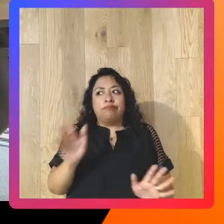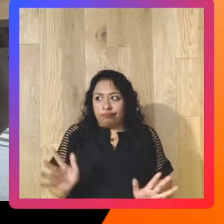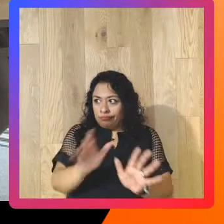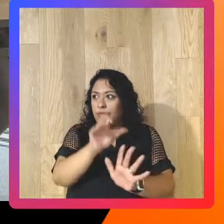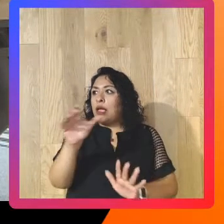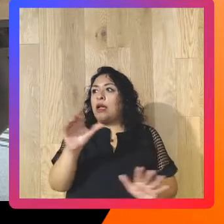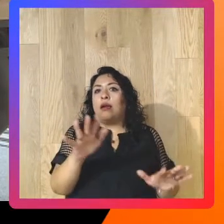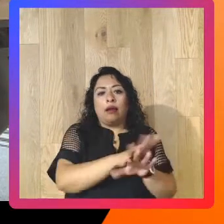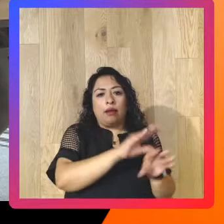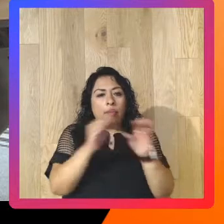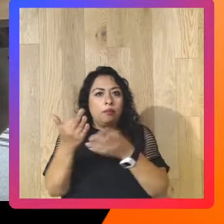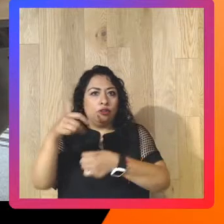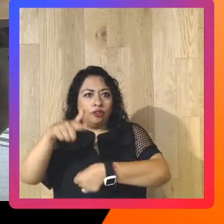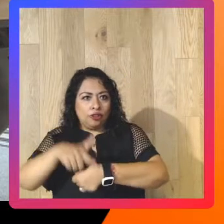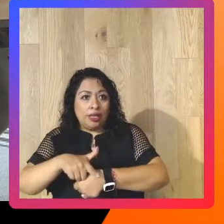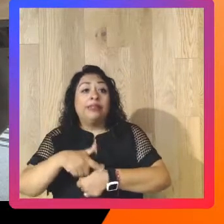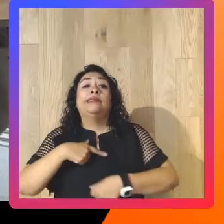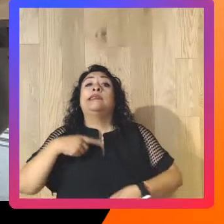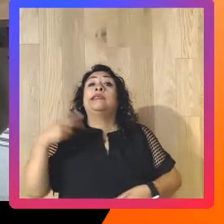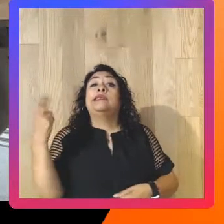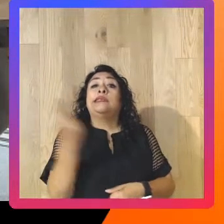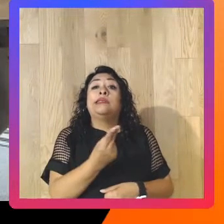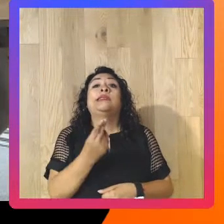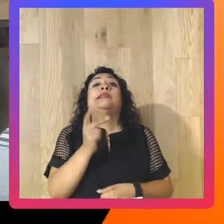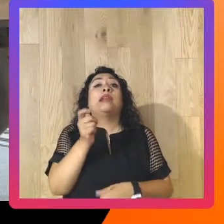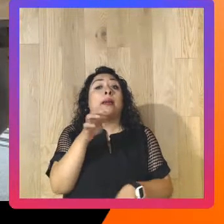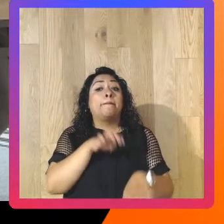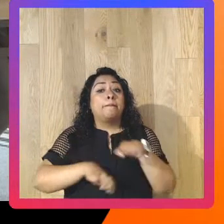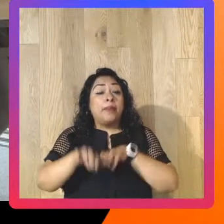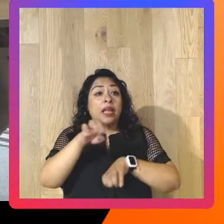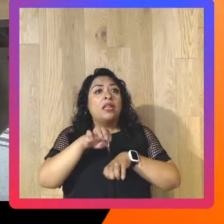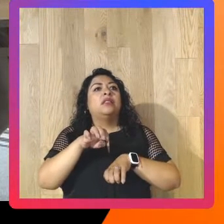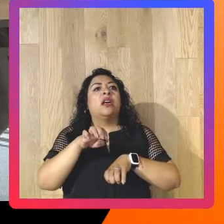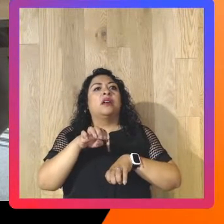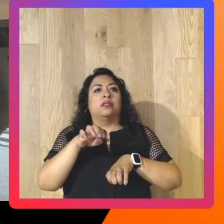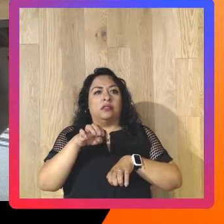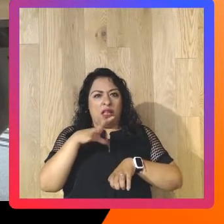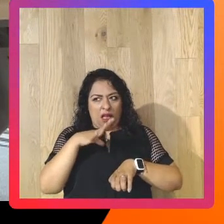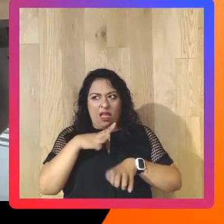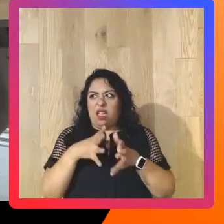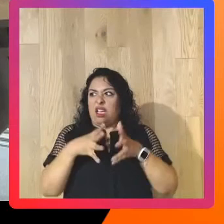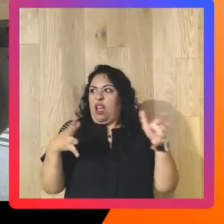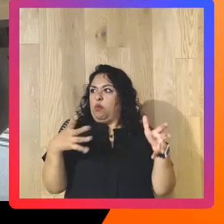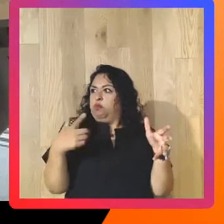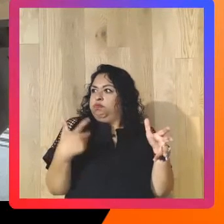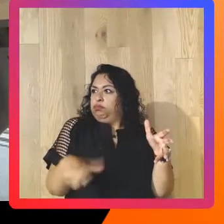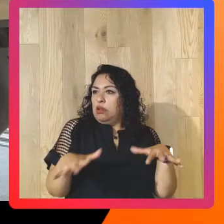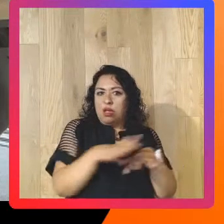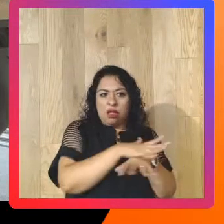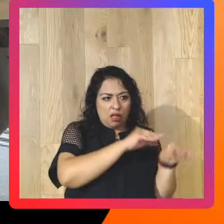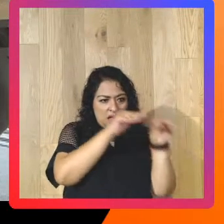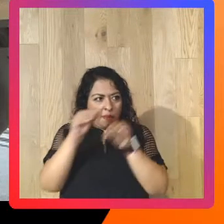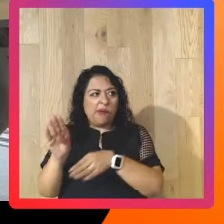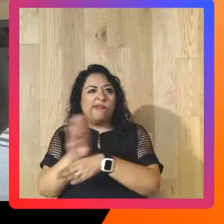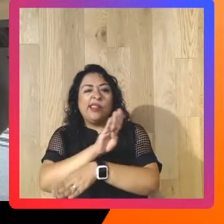de la movilidad social. Necesitamos empresas cada vez más ricas y más grandes para que puedan trasladar